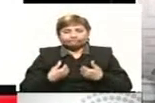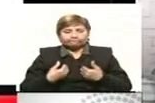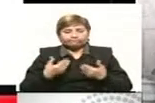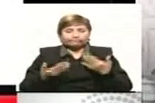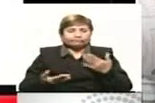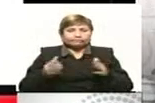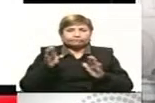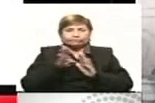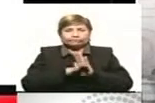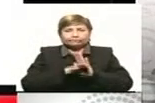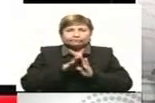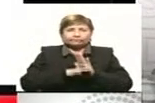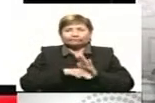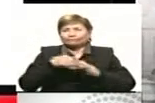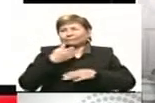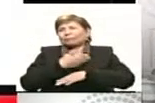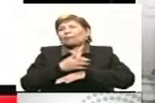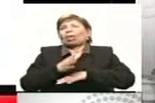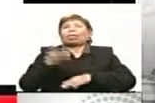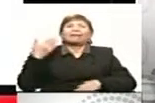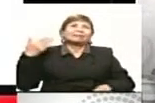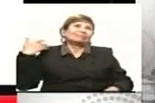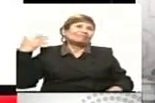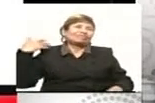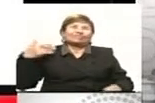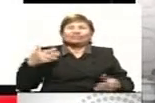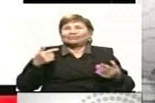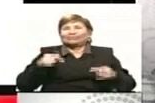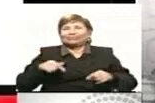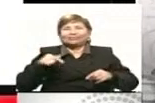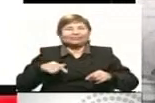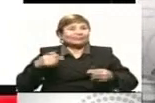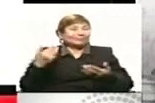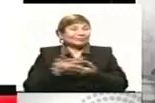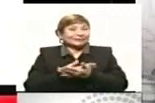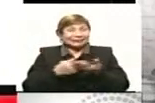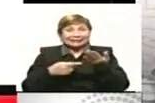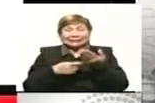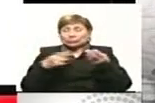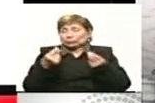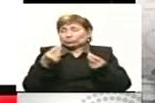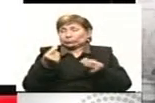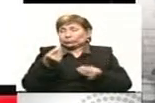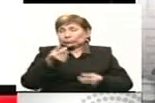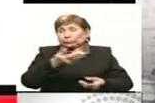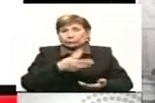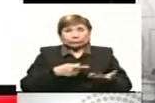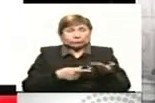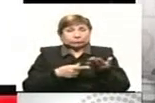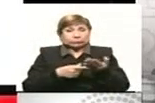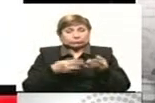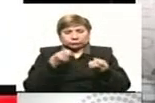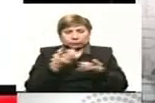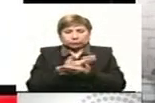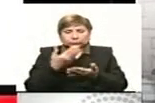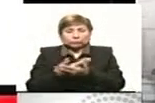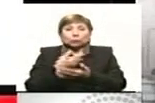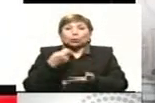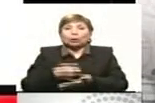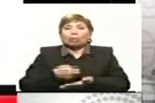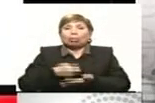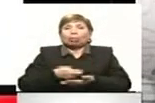poquito desfasado, digamos, ¿no? En estos tiempos las tecnologías de información avanzan con rapidez y el Estado a veces le cuesta un